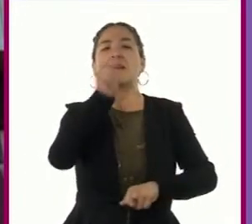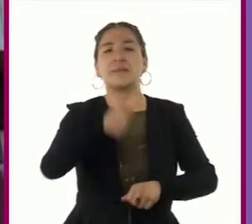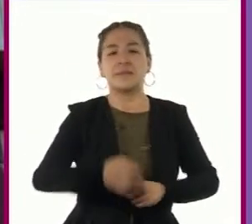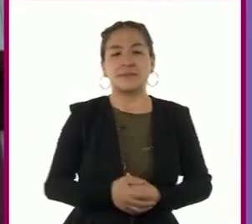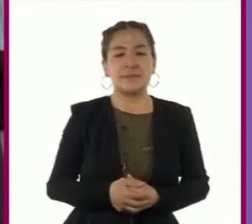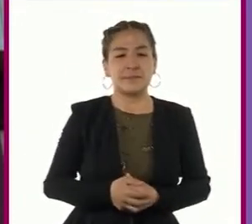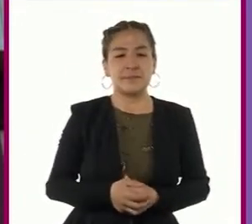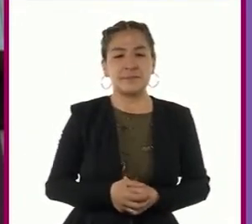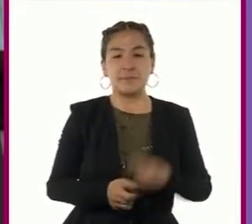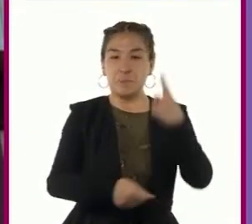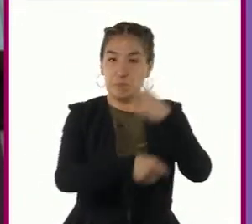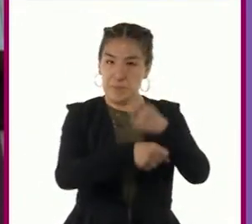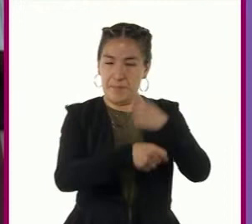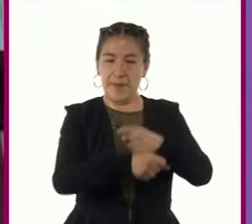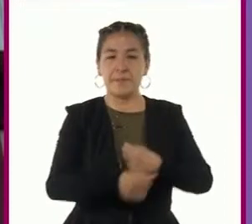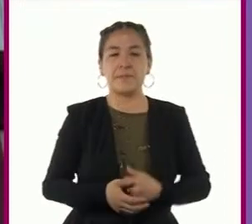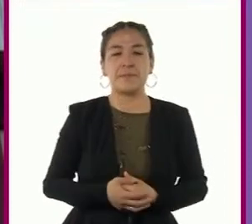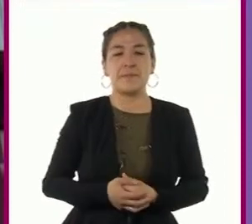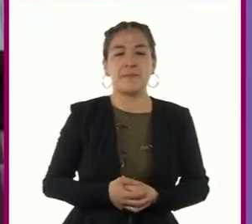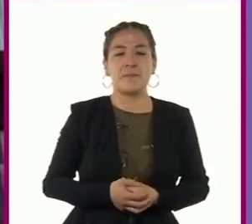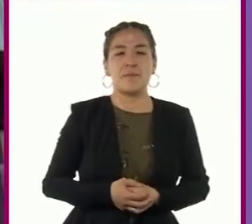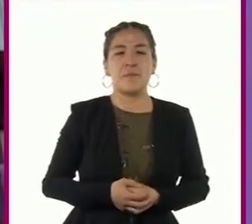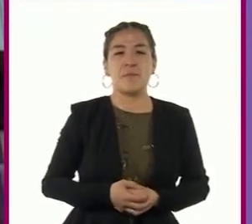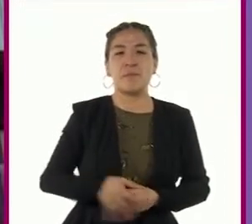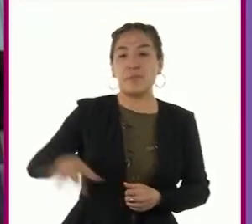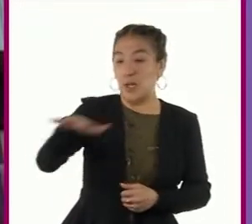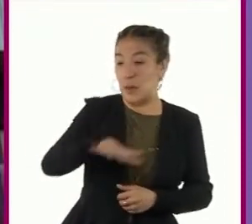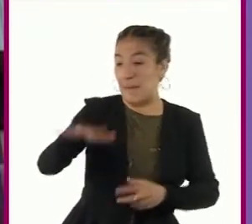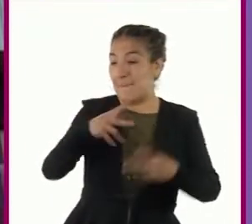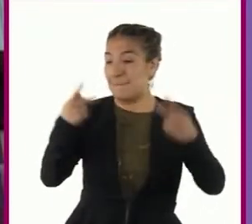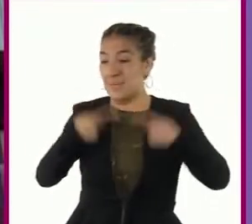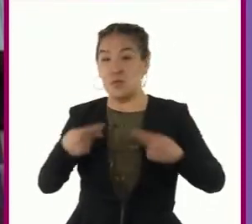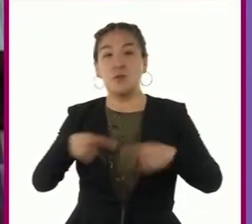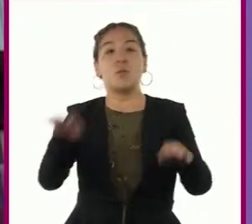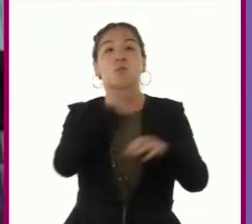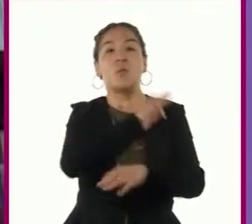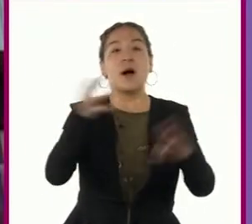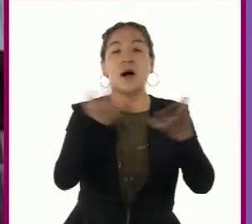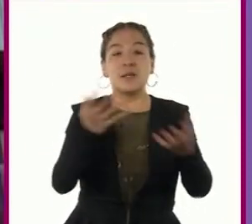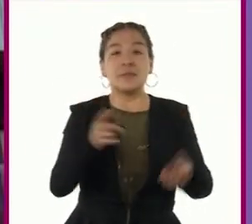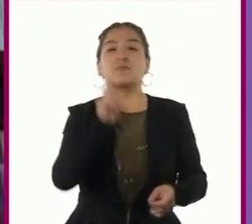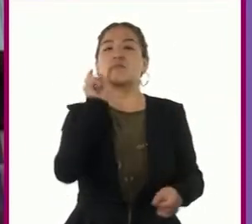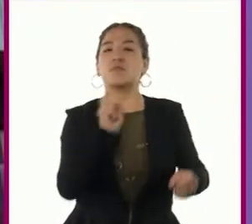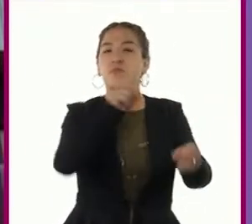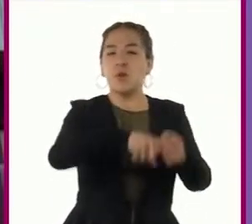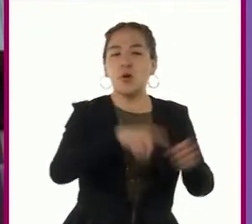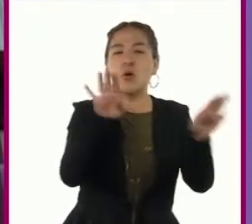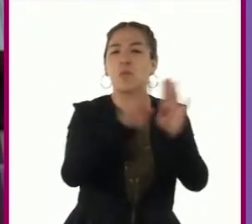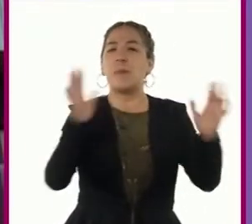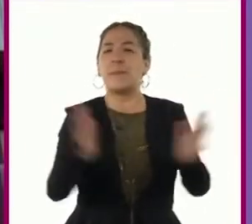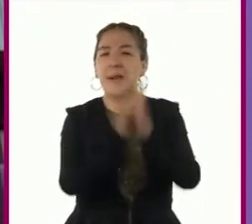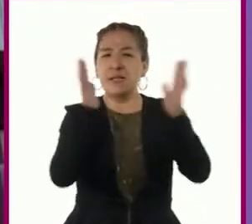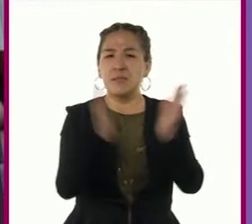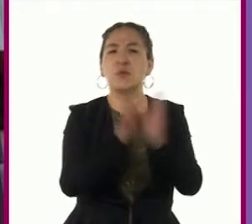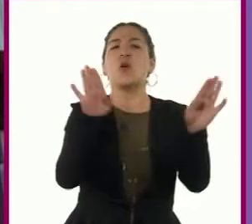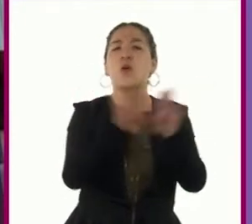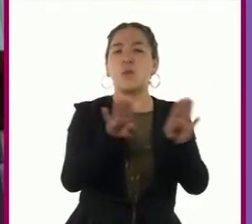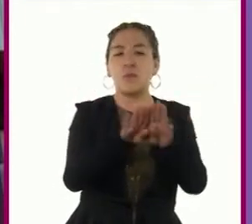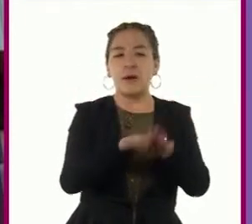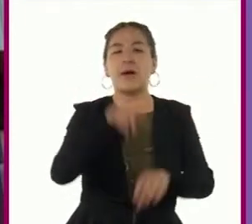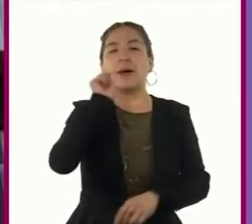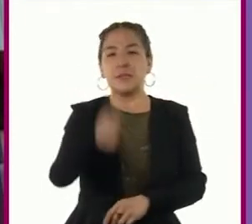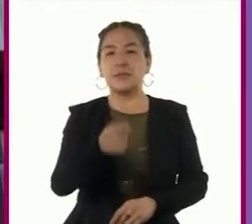1. Hacer posible el acceso de la ciudadanía al ejercicio del poder público. ¿Cómo? Pues